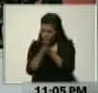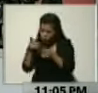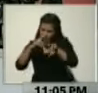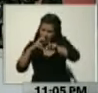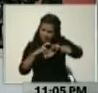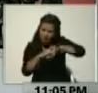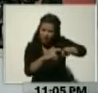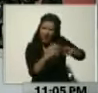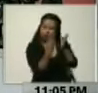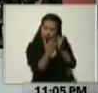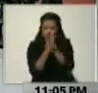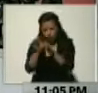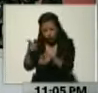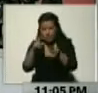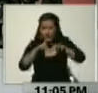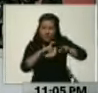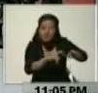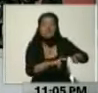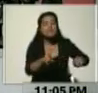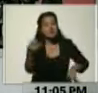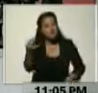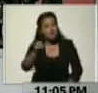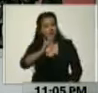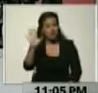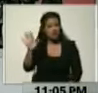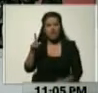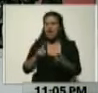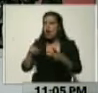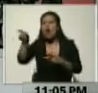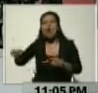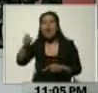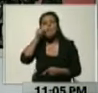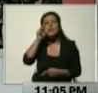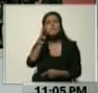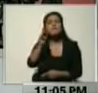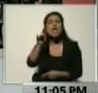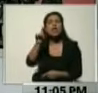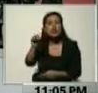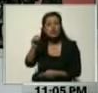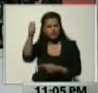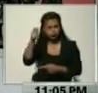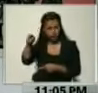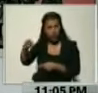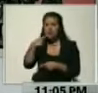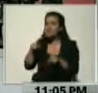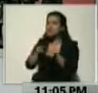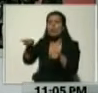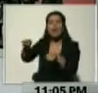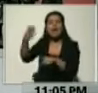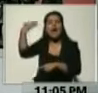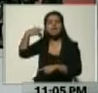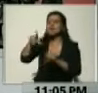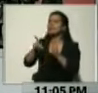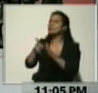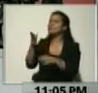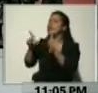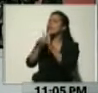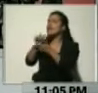revise. Y que Pedro Carreño también fue beneficiado por una ley de amnistía. Revise, póngase a estudiar, que caen de